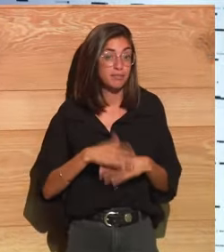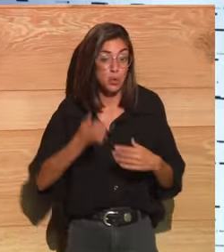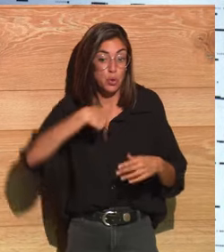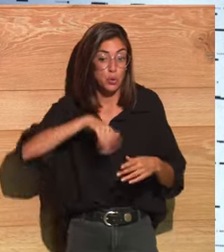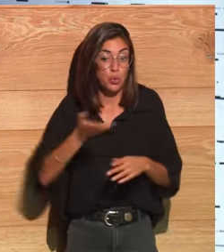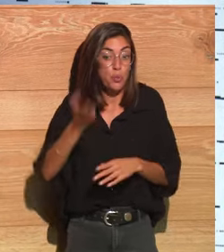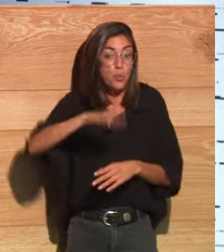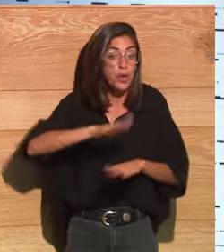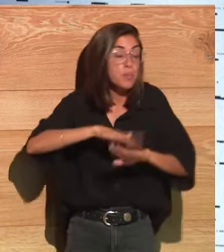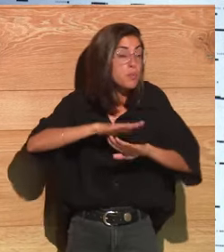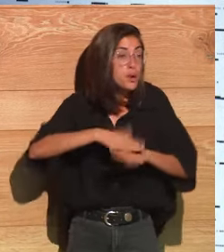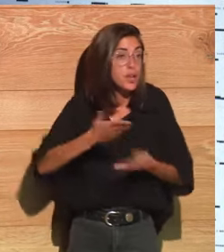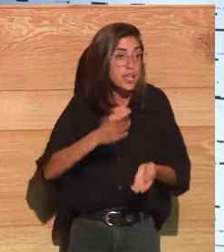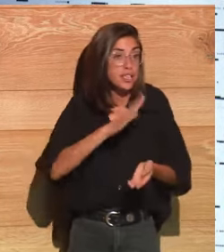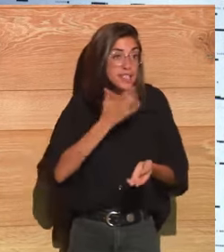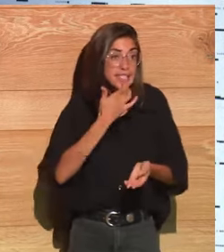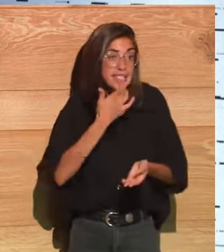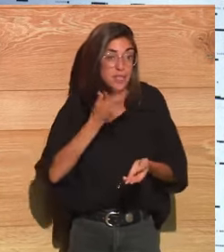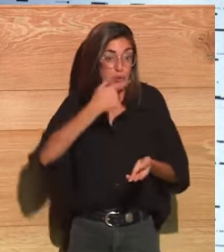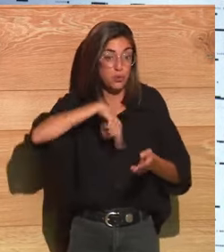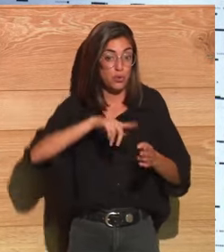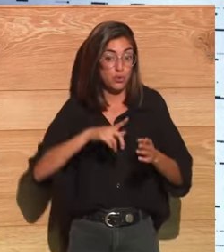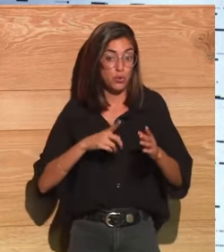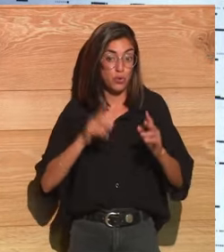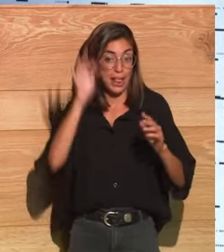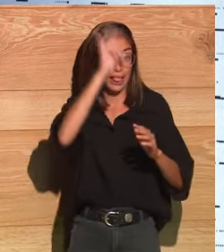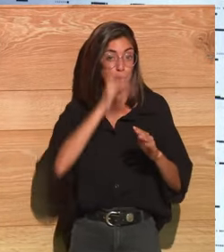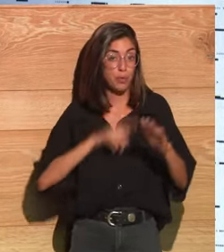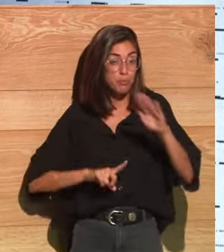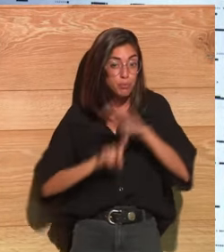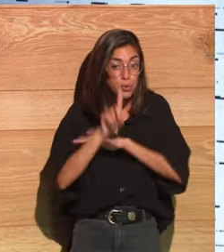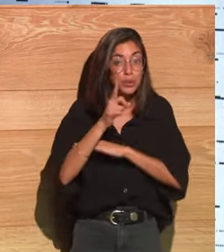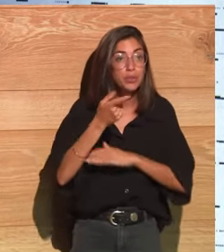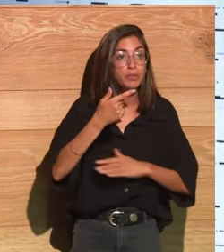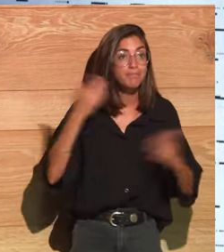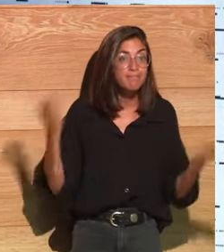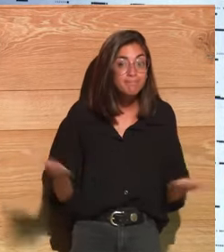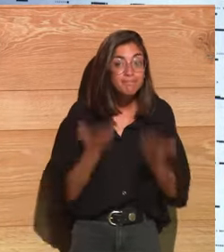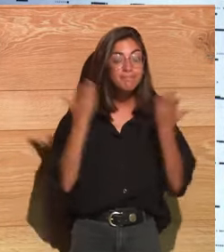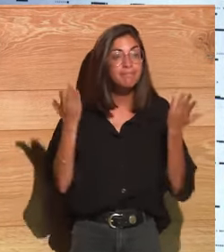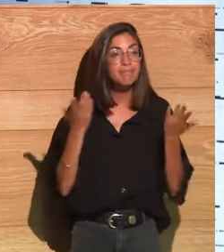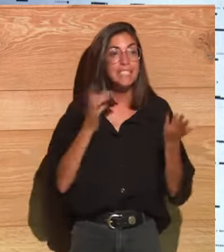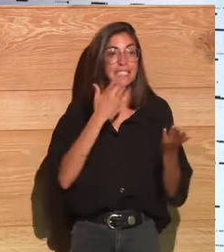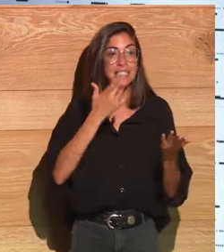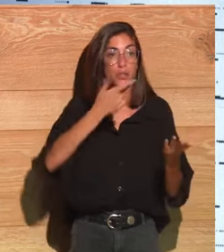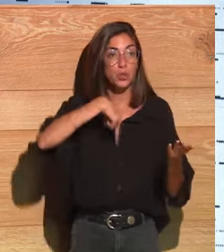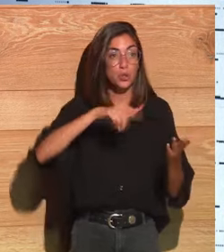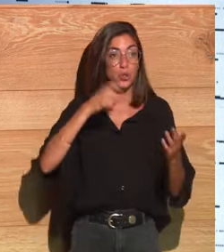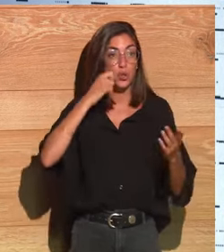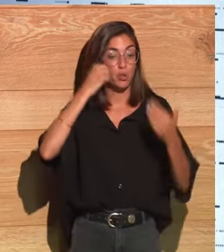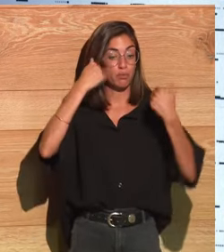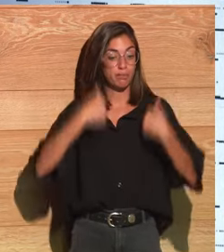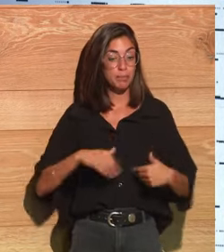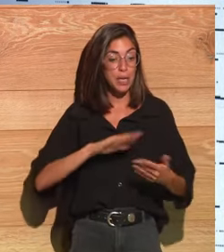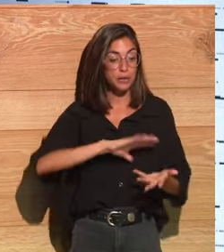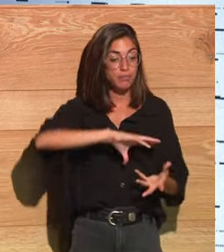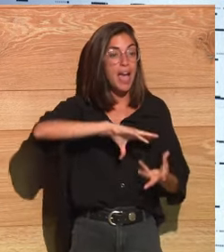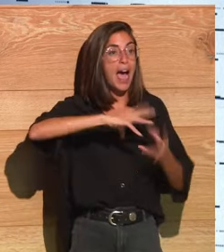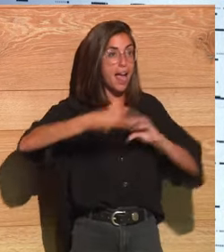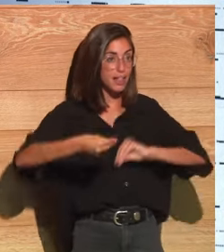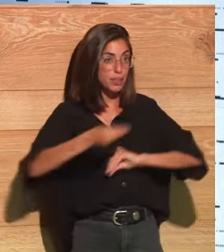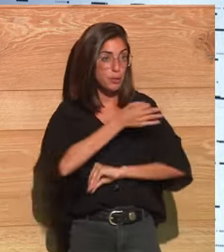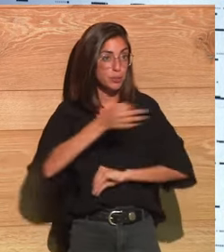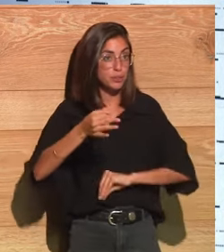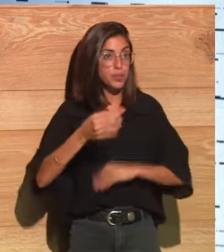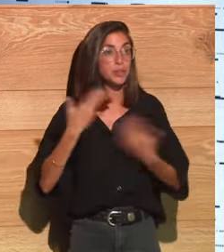de la evolución funciona y presumimos de ser una especie tan y tan exitosamente adaptada? Y la respuesta la halla en